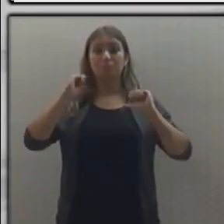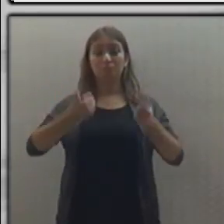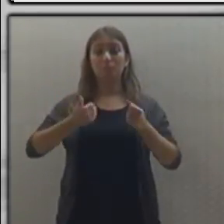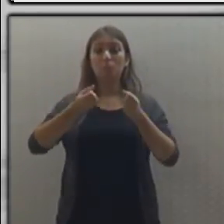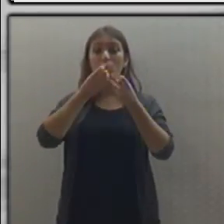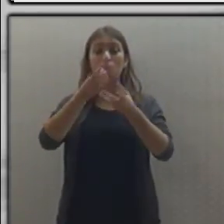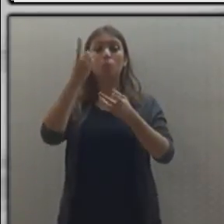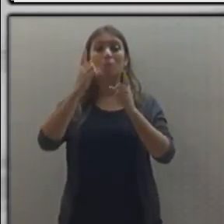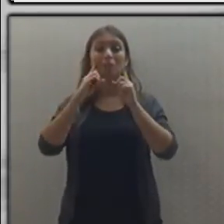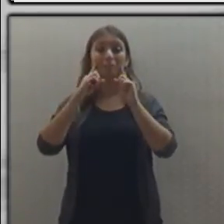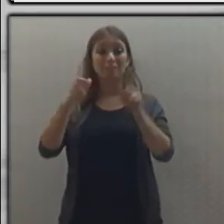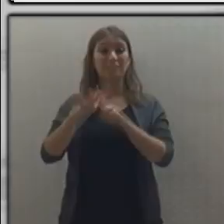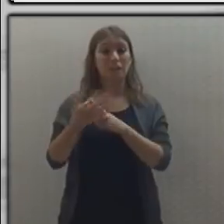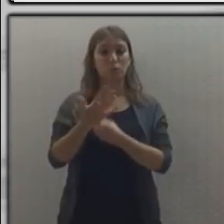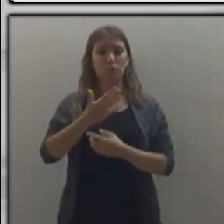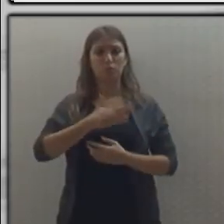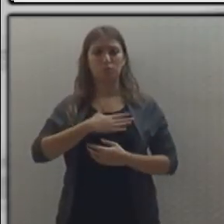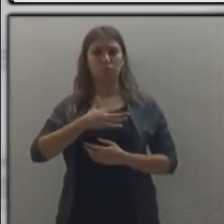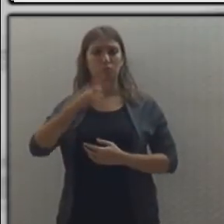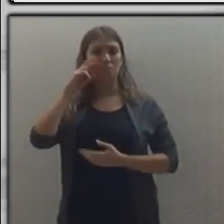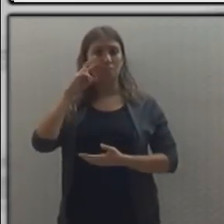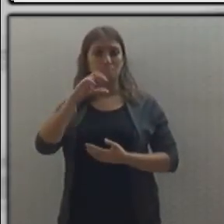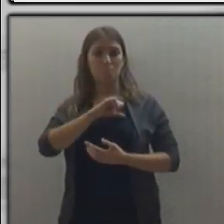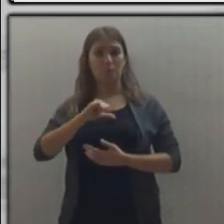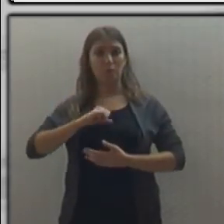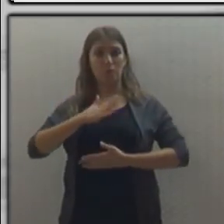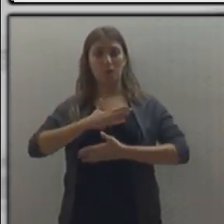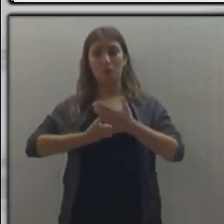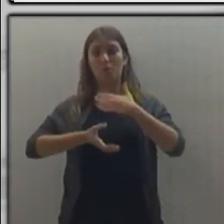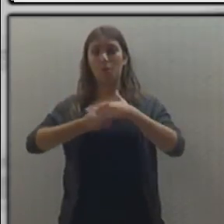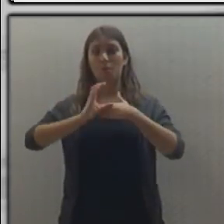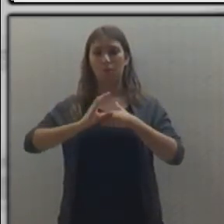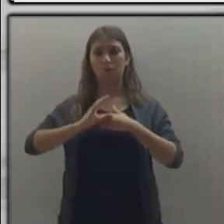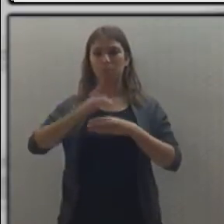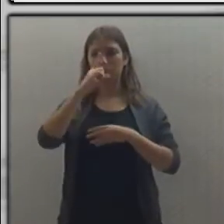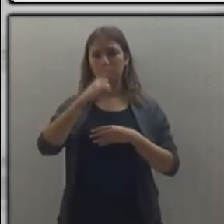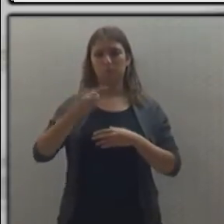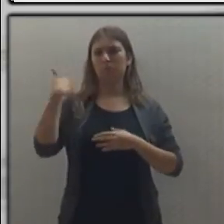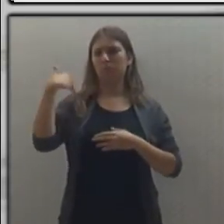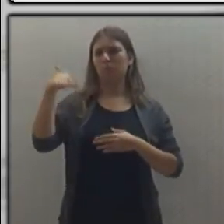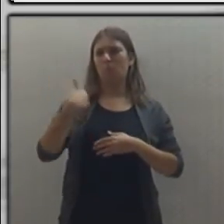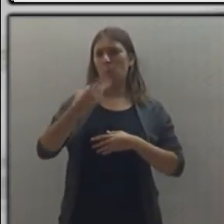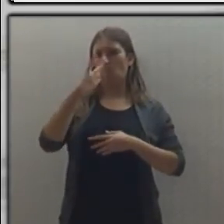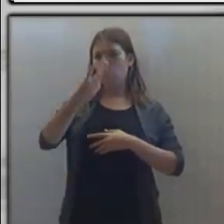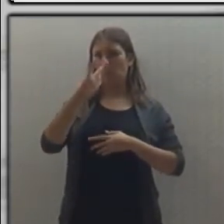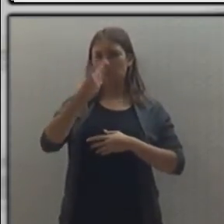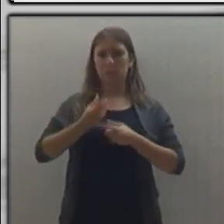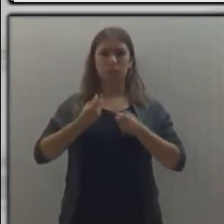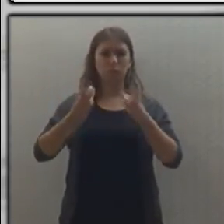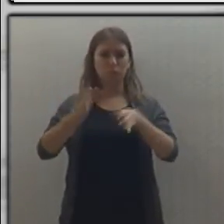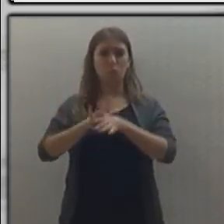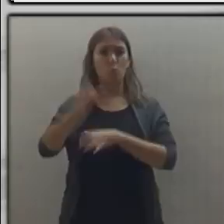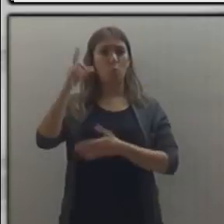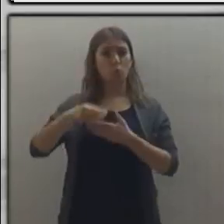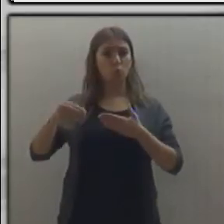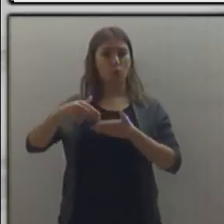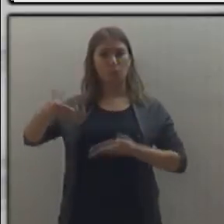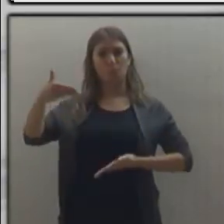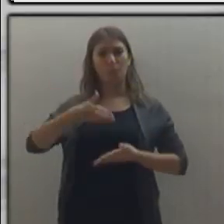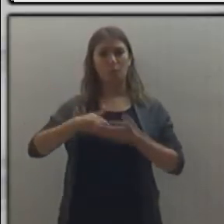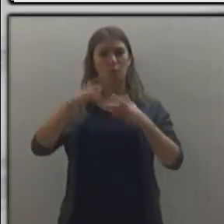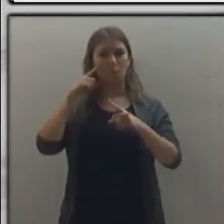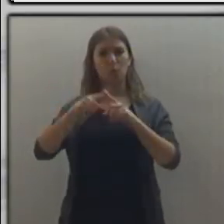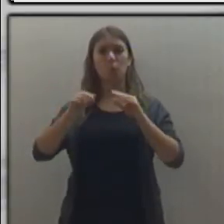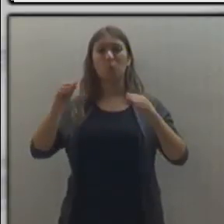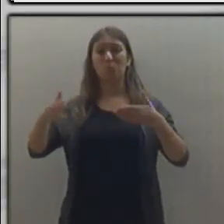experiencia personal en el CEAPAD, pues en una de las visitas que hicimos a petición de un usuario para adaptar el